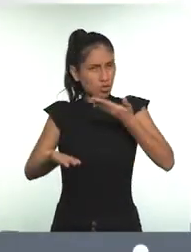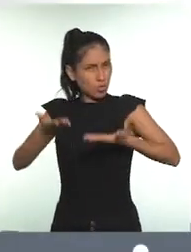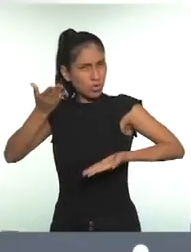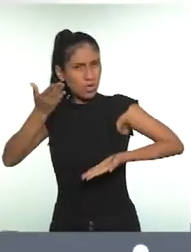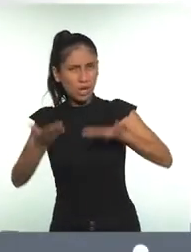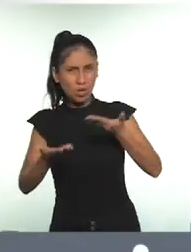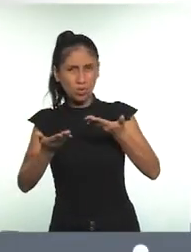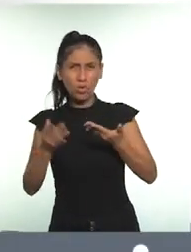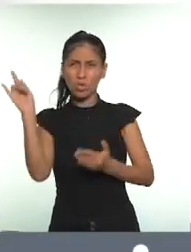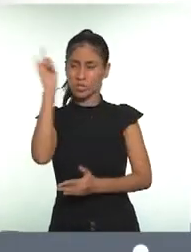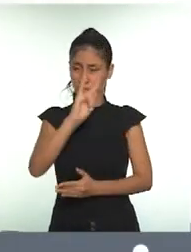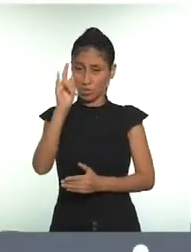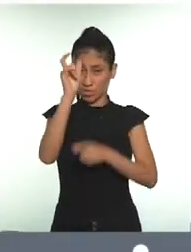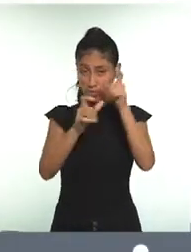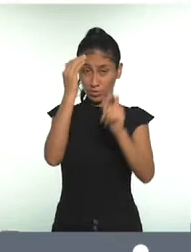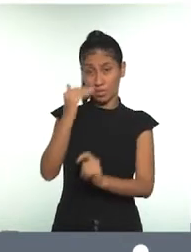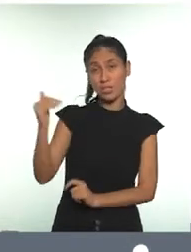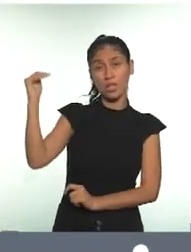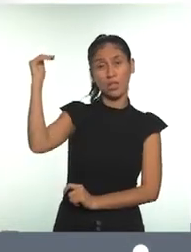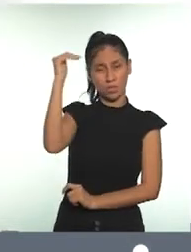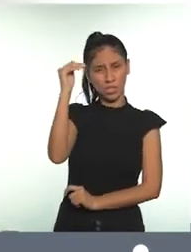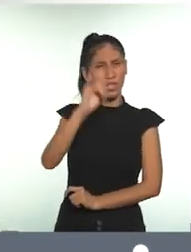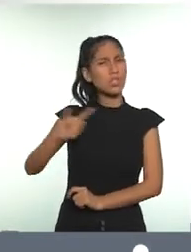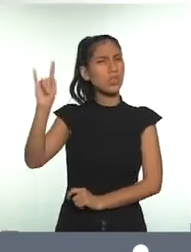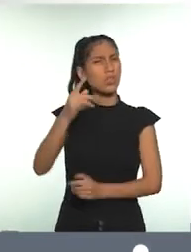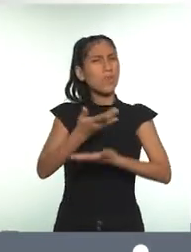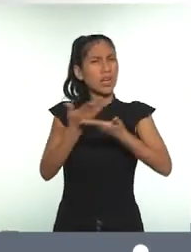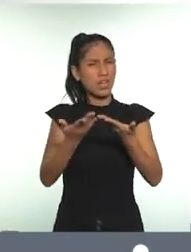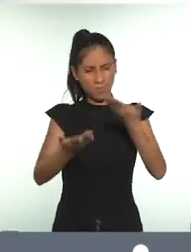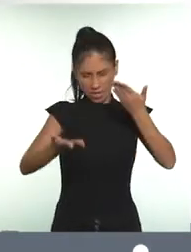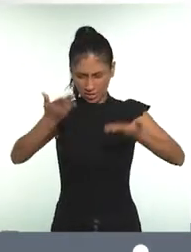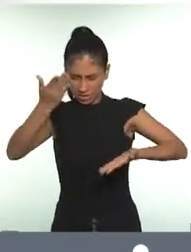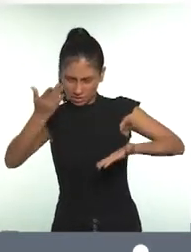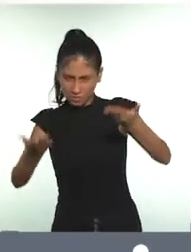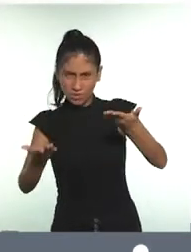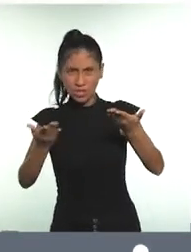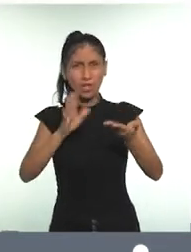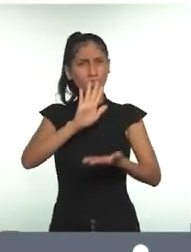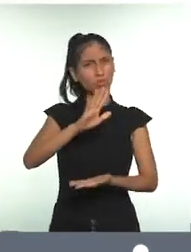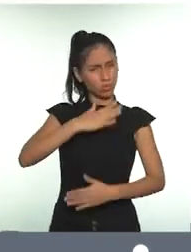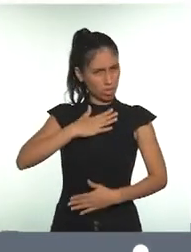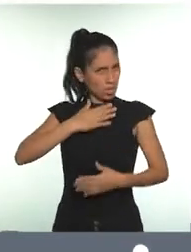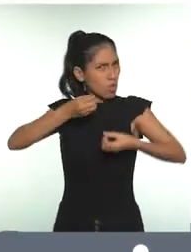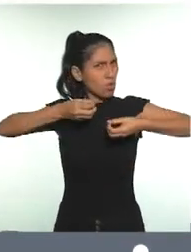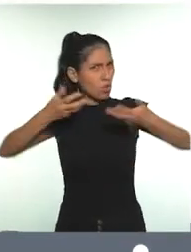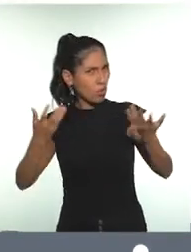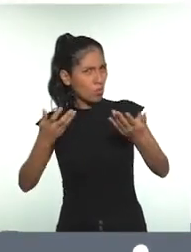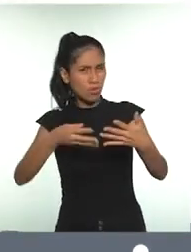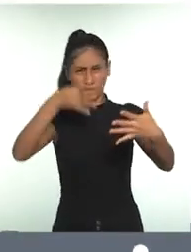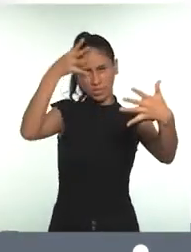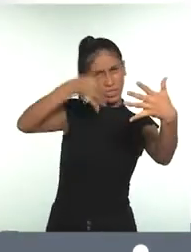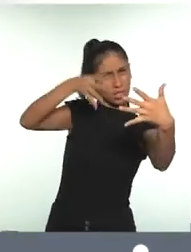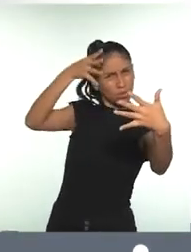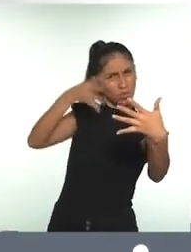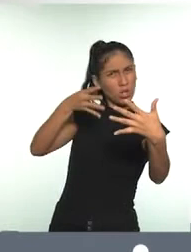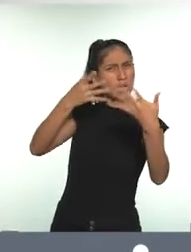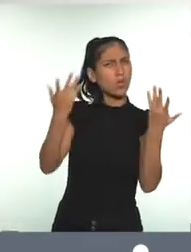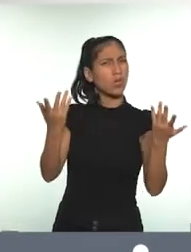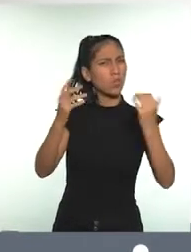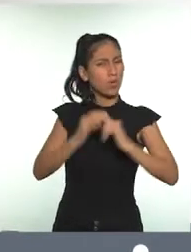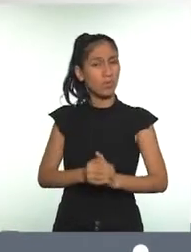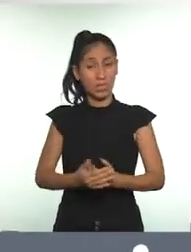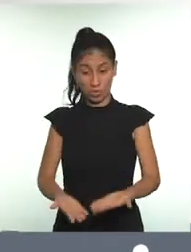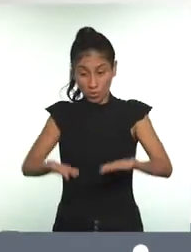un cálculo comúnmente usado en adultos y se utiliza para clasificar el estado ponderal de una persona. Se calcula a